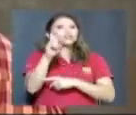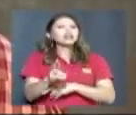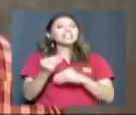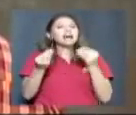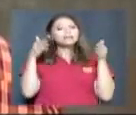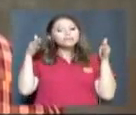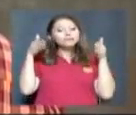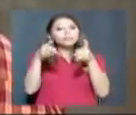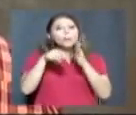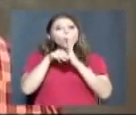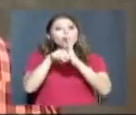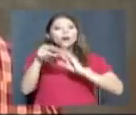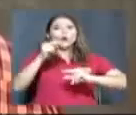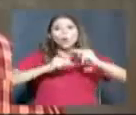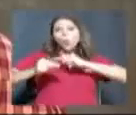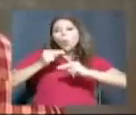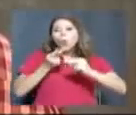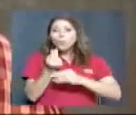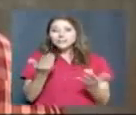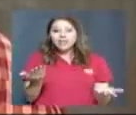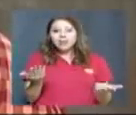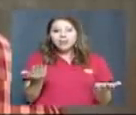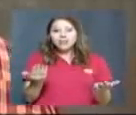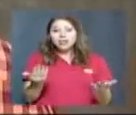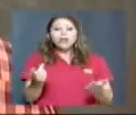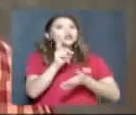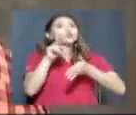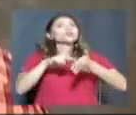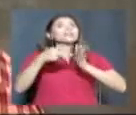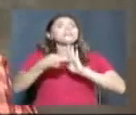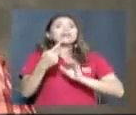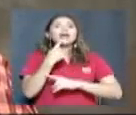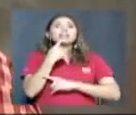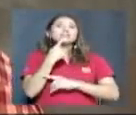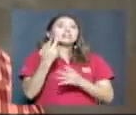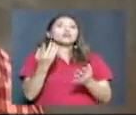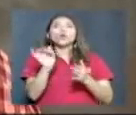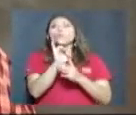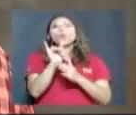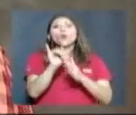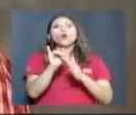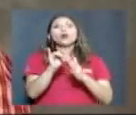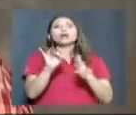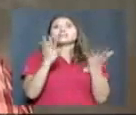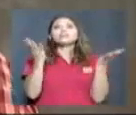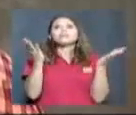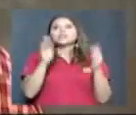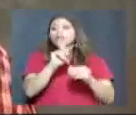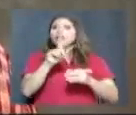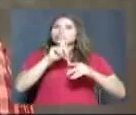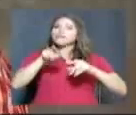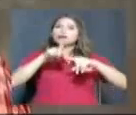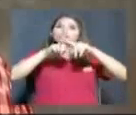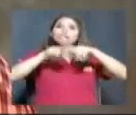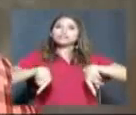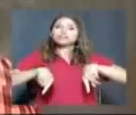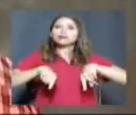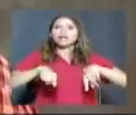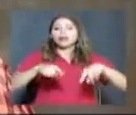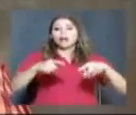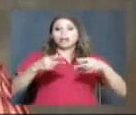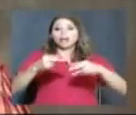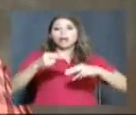trata de cuestionar o decir que las formas comerciales de televisión y de radio desaparezcan, para nada. Nadie cuestiona